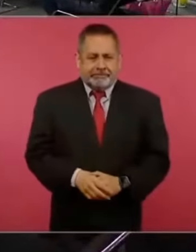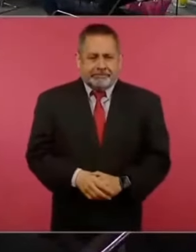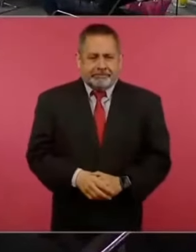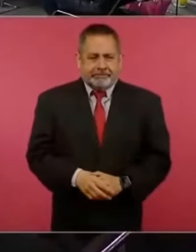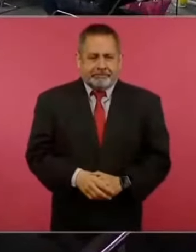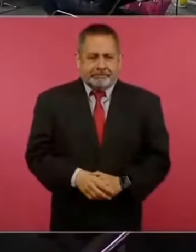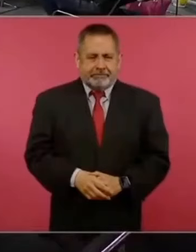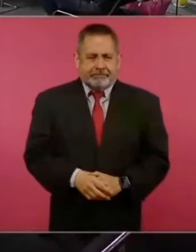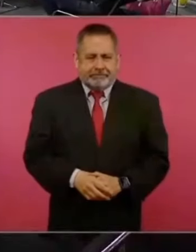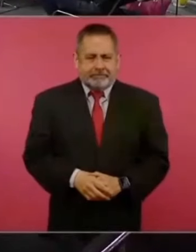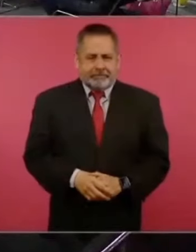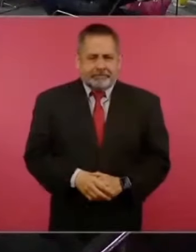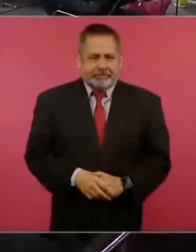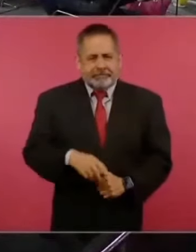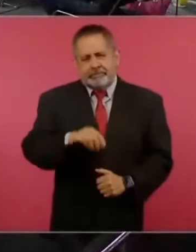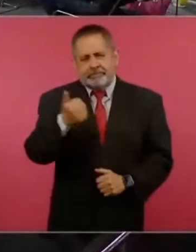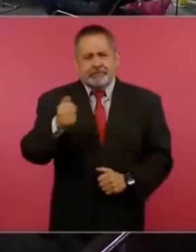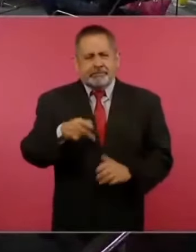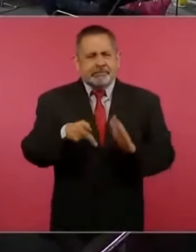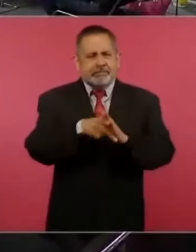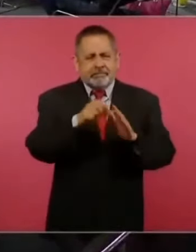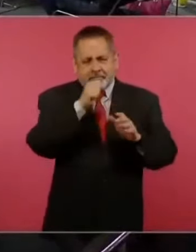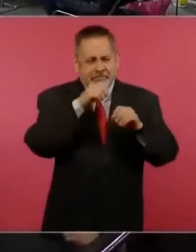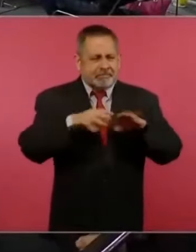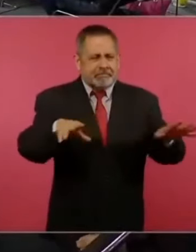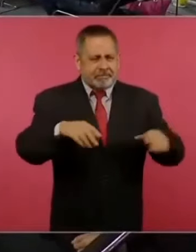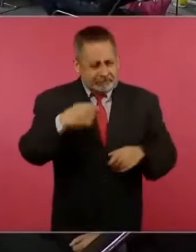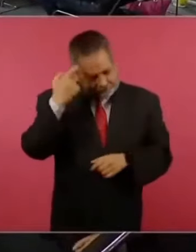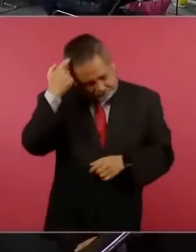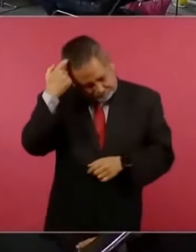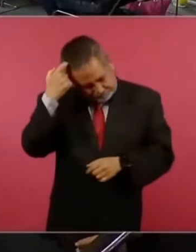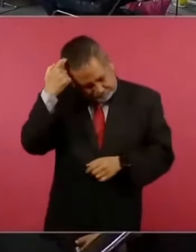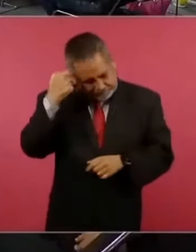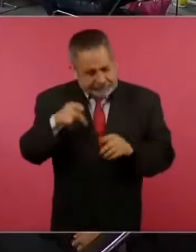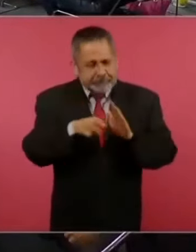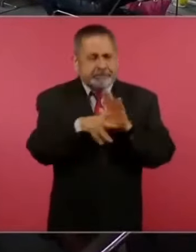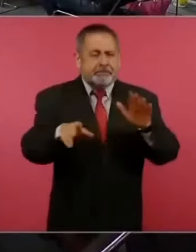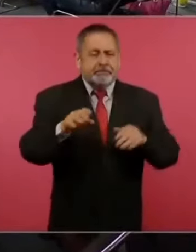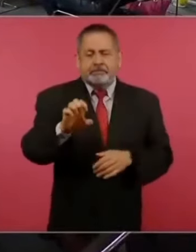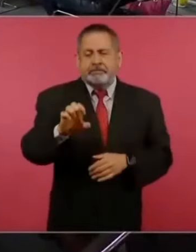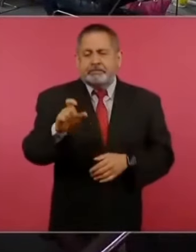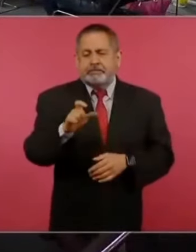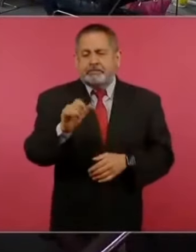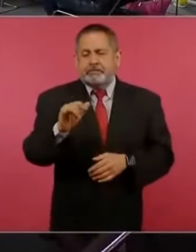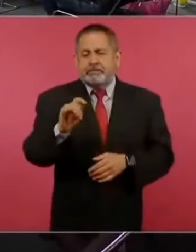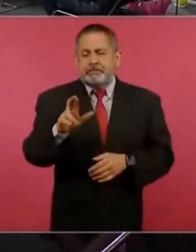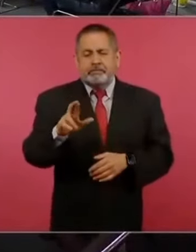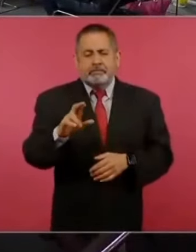A ver, ¿qué trae de 8 es? De el Excelsior.